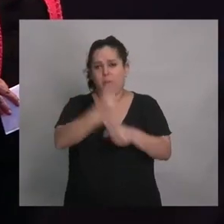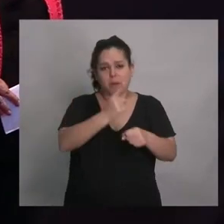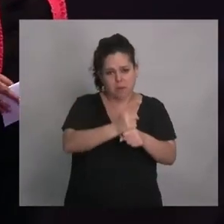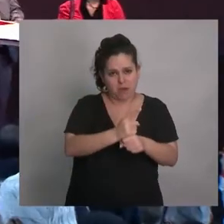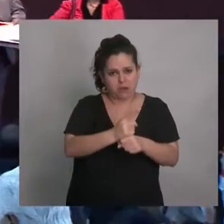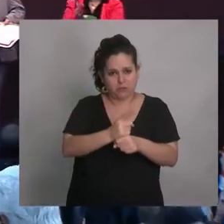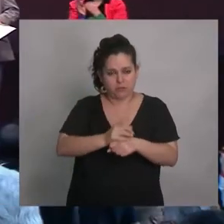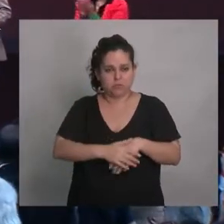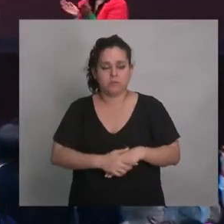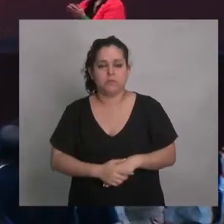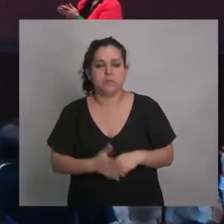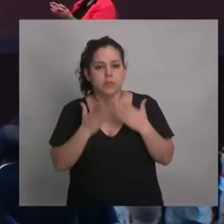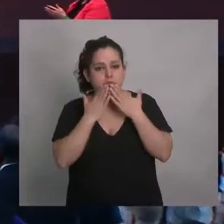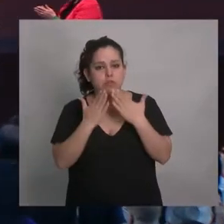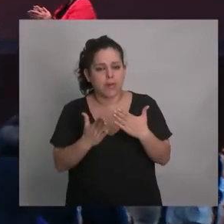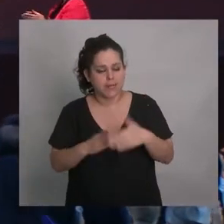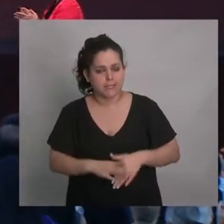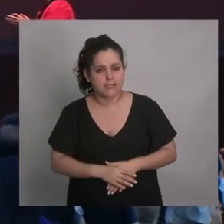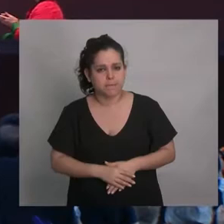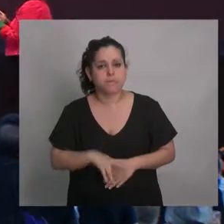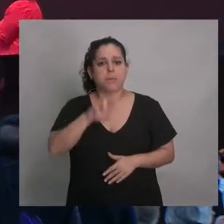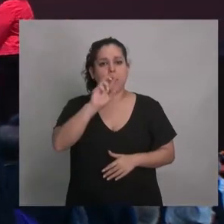gracias las gracias pablo